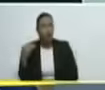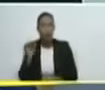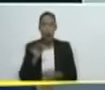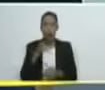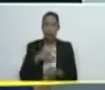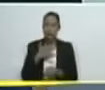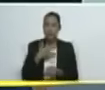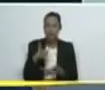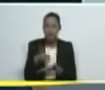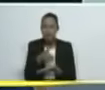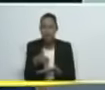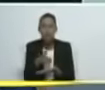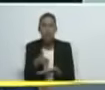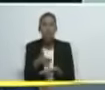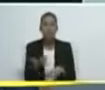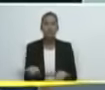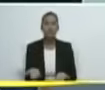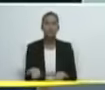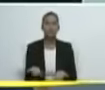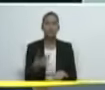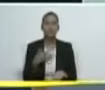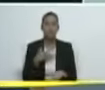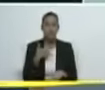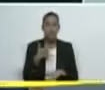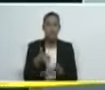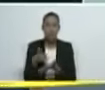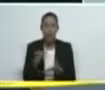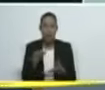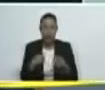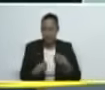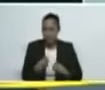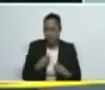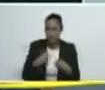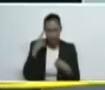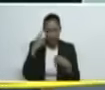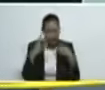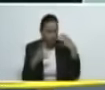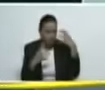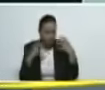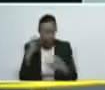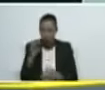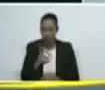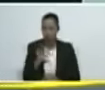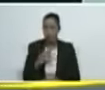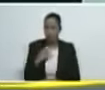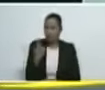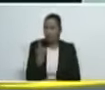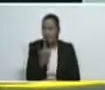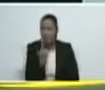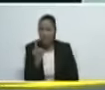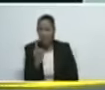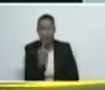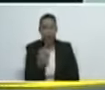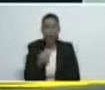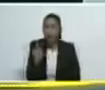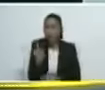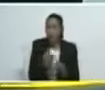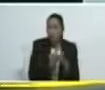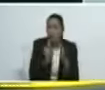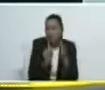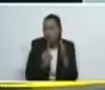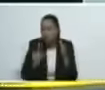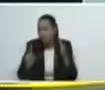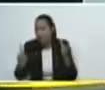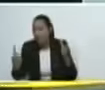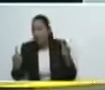instante en el que yo sintiera incertidumbre, soledad, ni hastío.